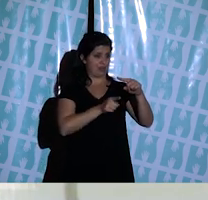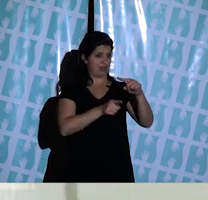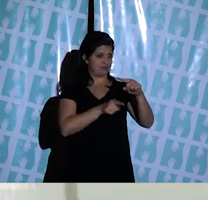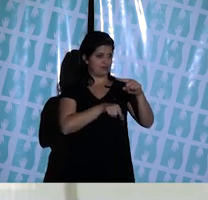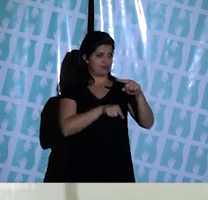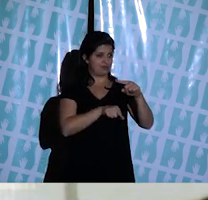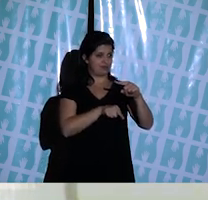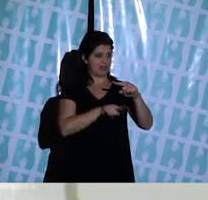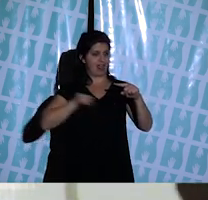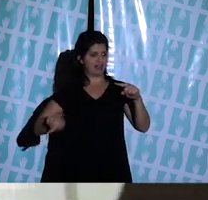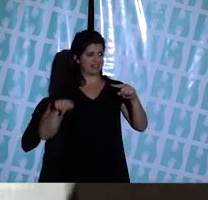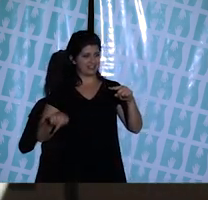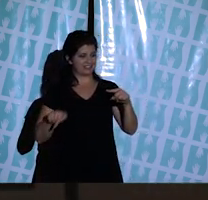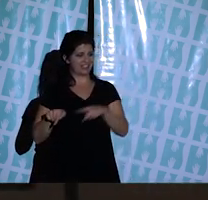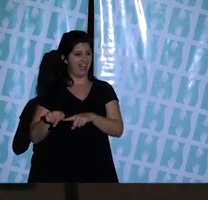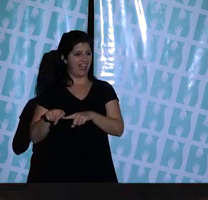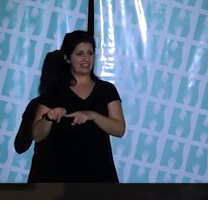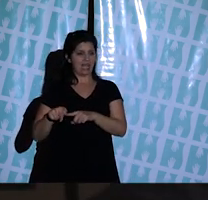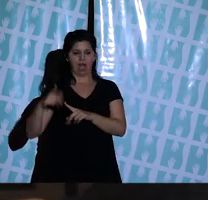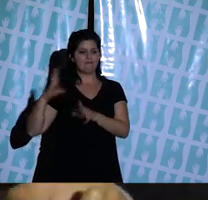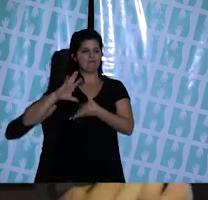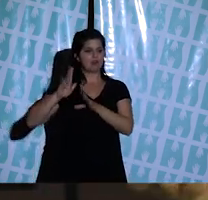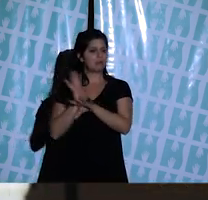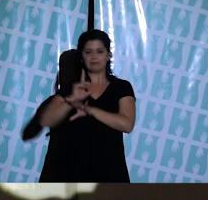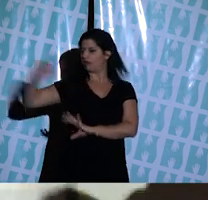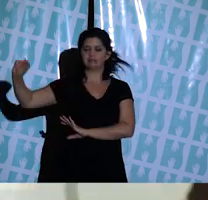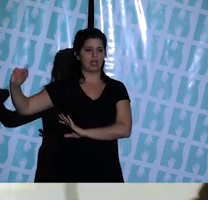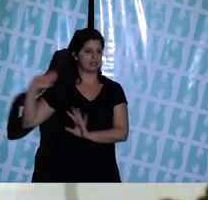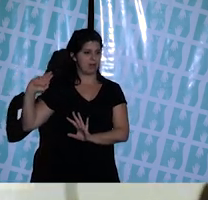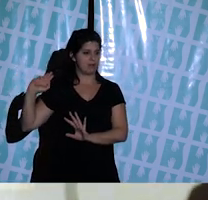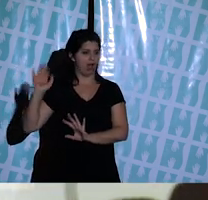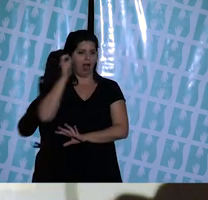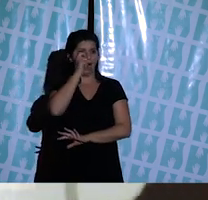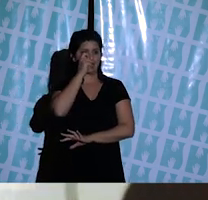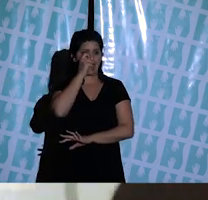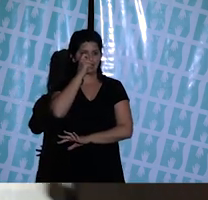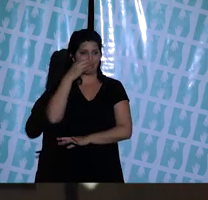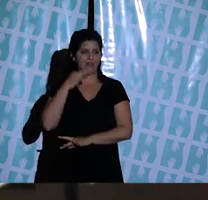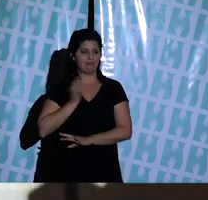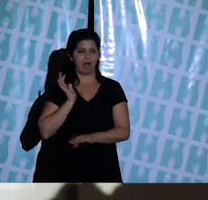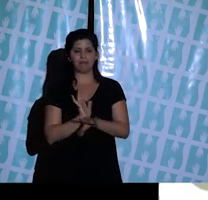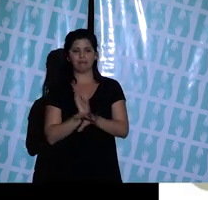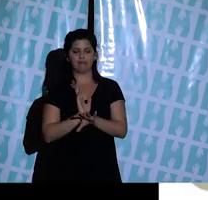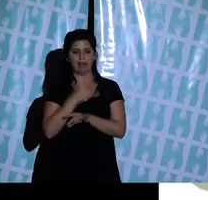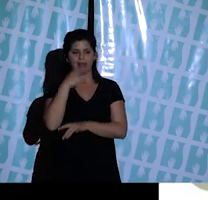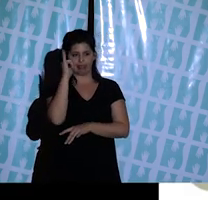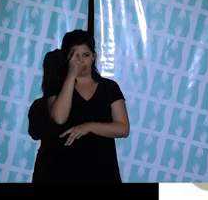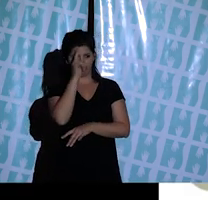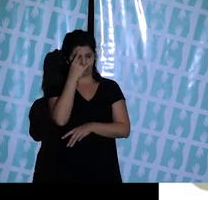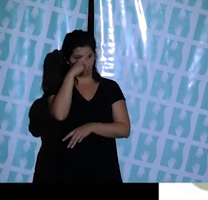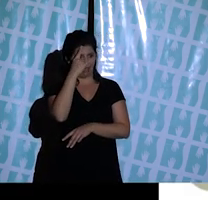disociación o escape, ¿no? Escapar. La ratita se tiene que hacer la muerta y chao. Nosotros